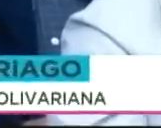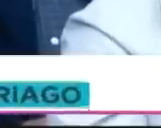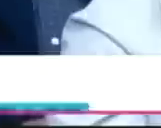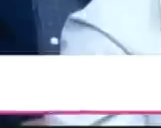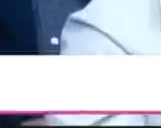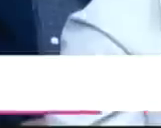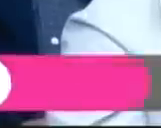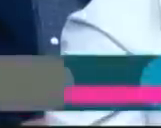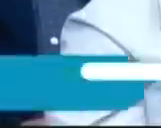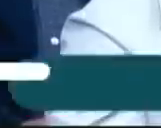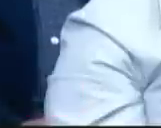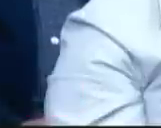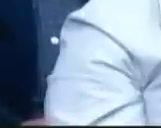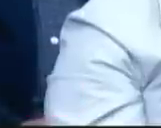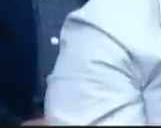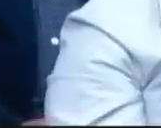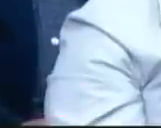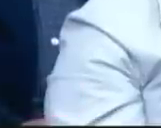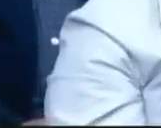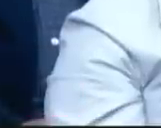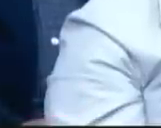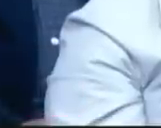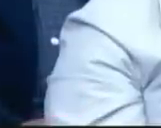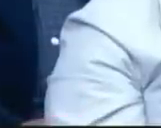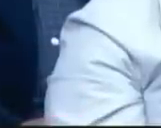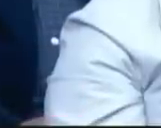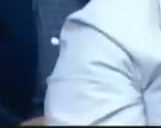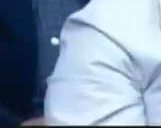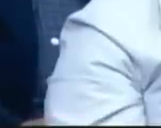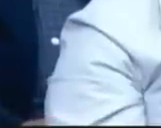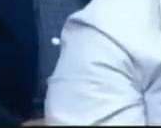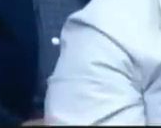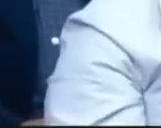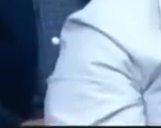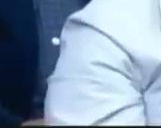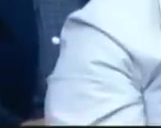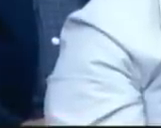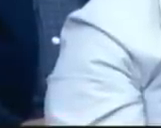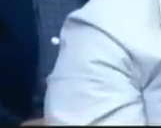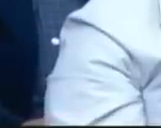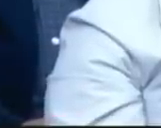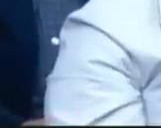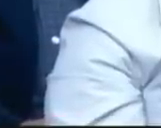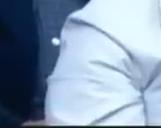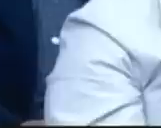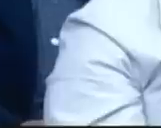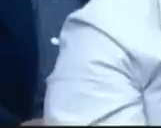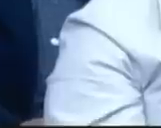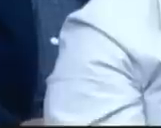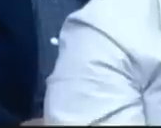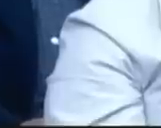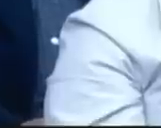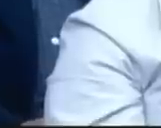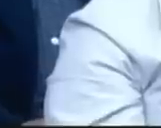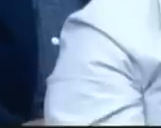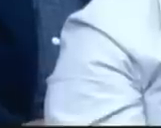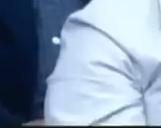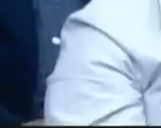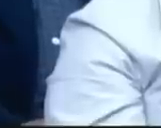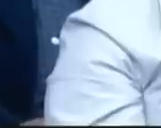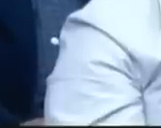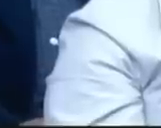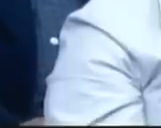el orgullo profundo que siento como comandante general de la aviación militar bolivariana al comandar a mujeres y